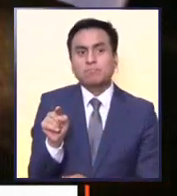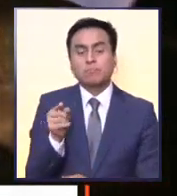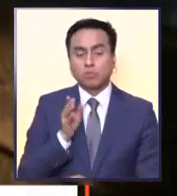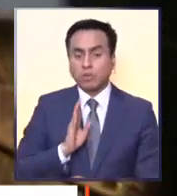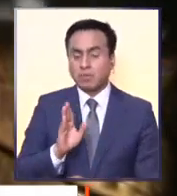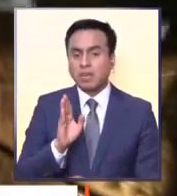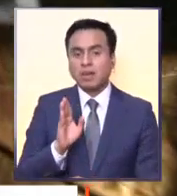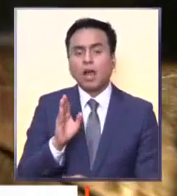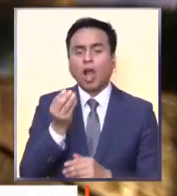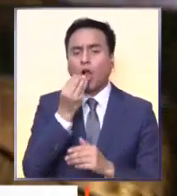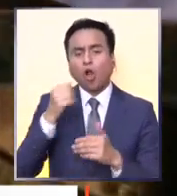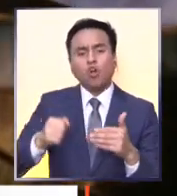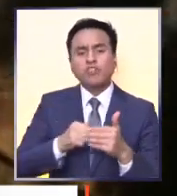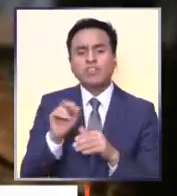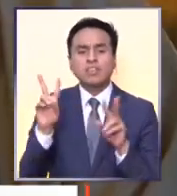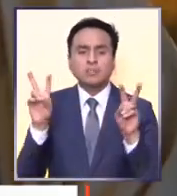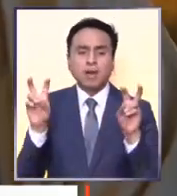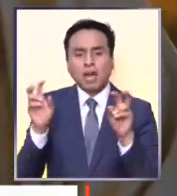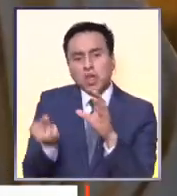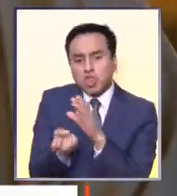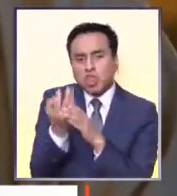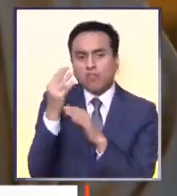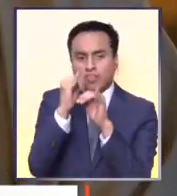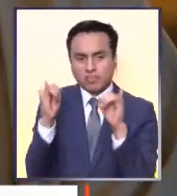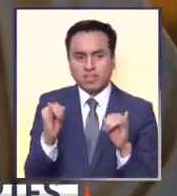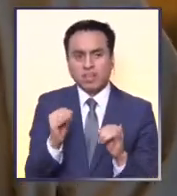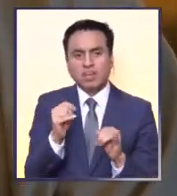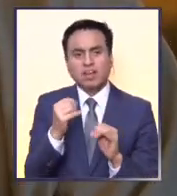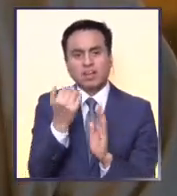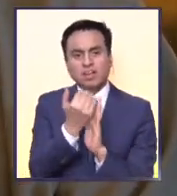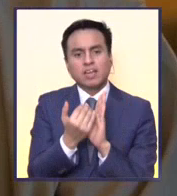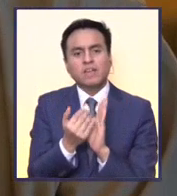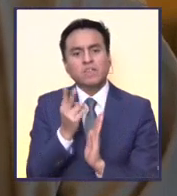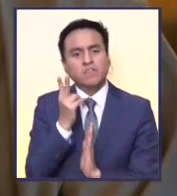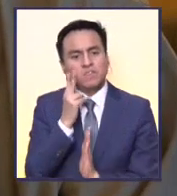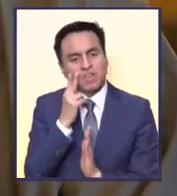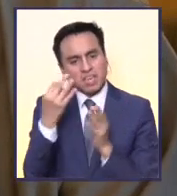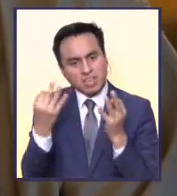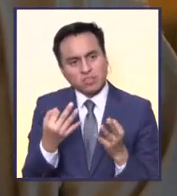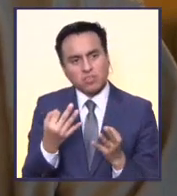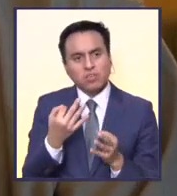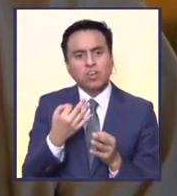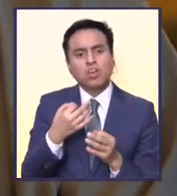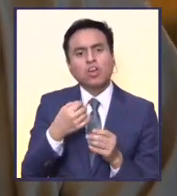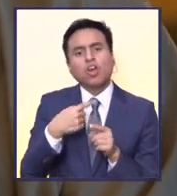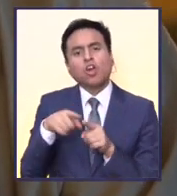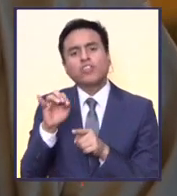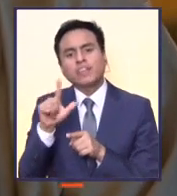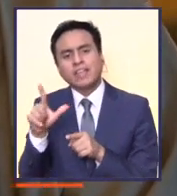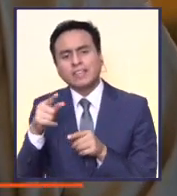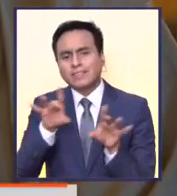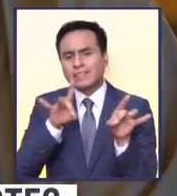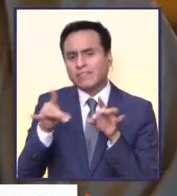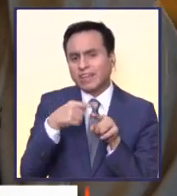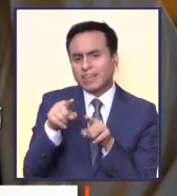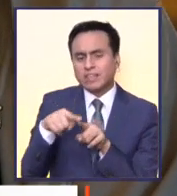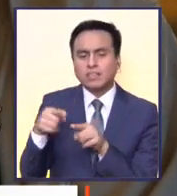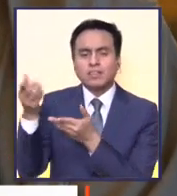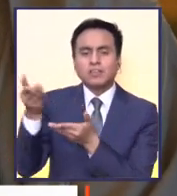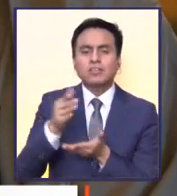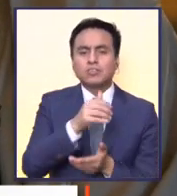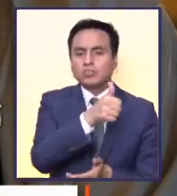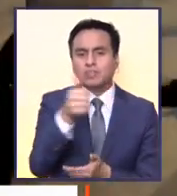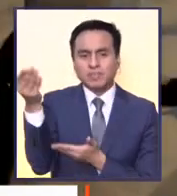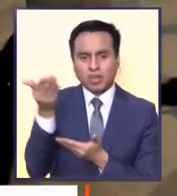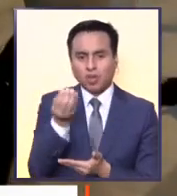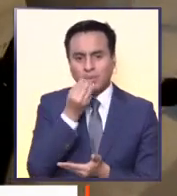hacemos una cocina, entre comillas, muy novedosa. Tenemos muy buena carta de vino, muy buena coctelería. Así que están todos invitados. Tienen que ir